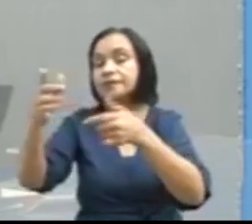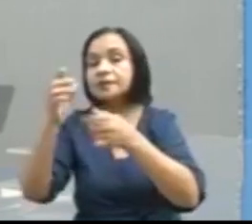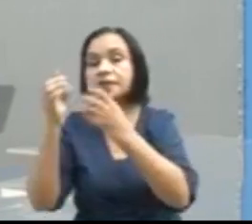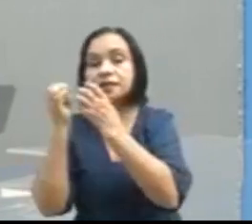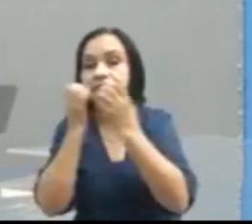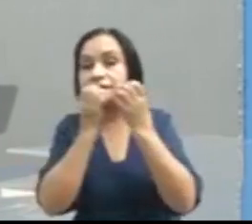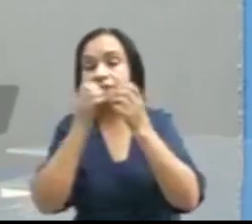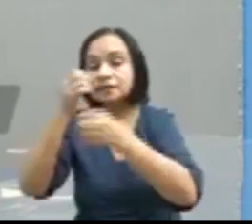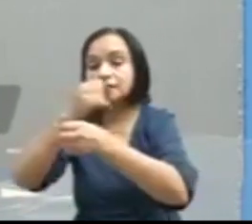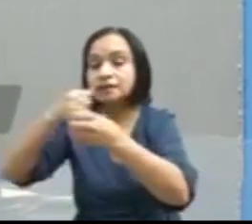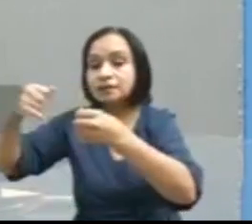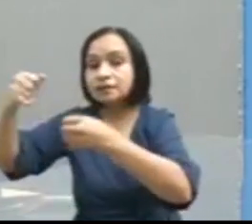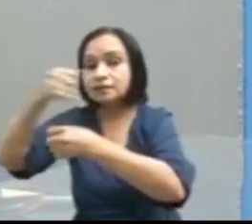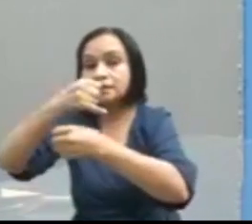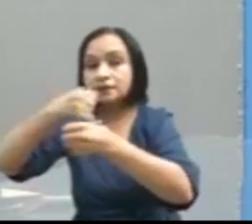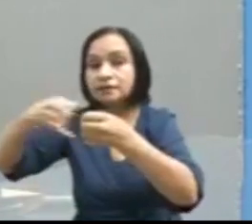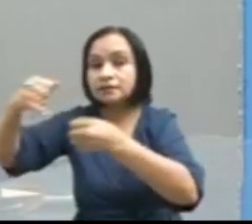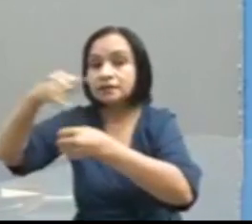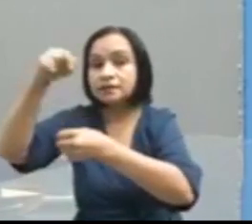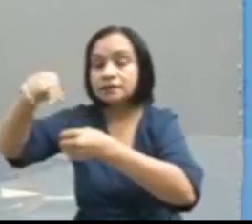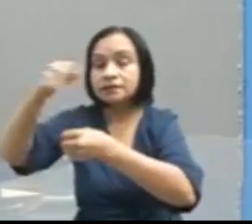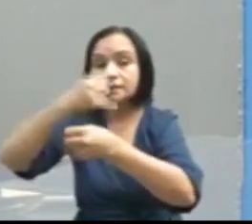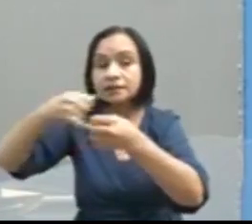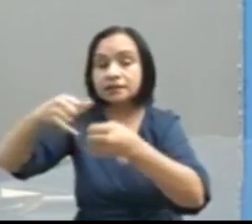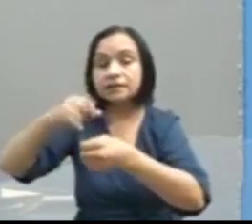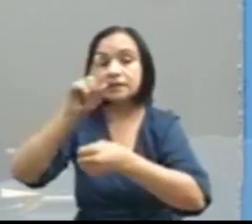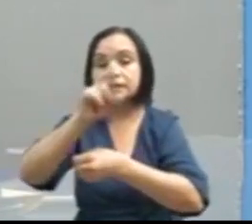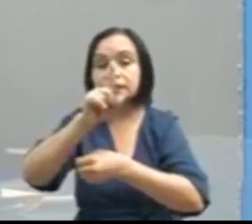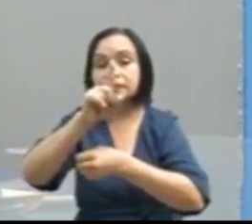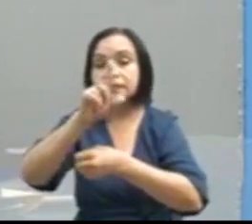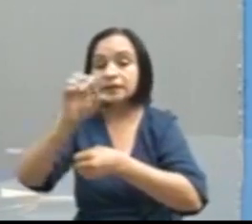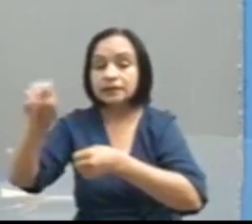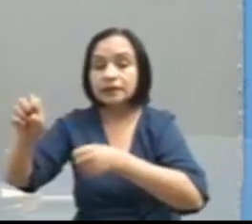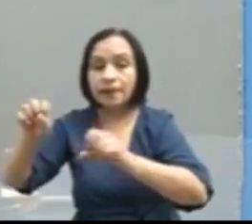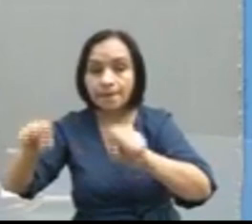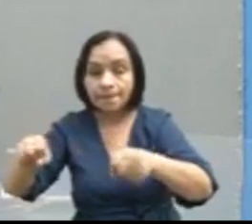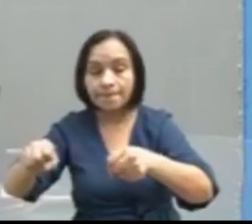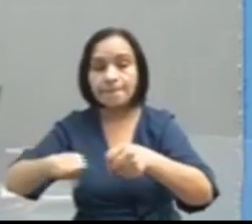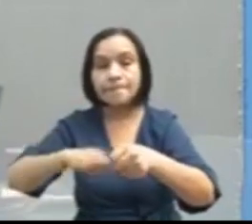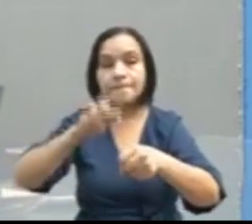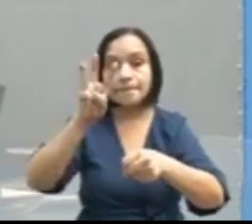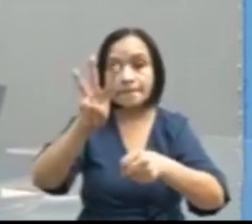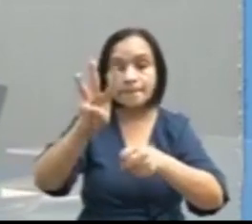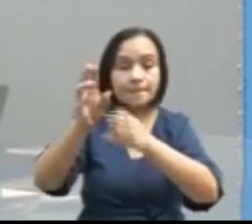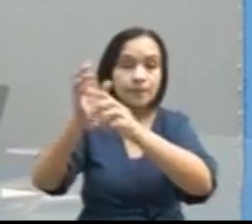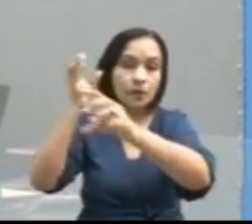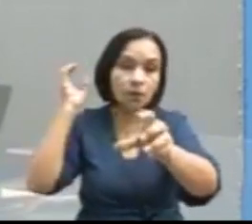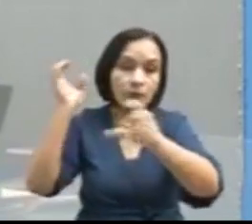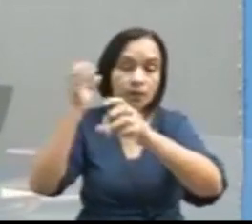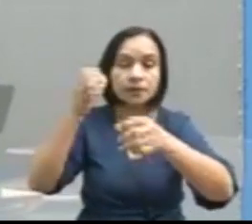100 motocicletas, creo que 3 buses y unas lanchas también